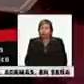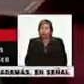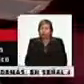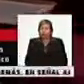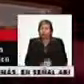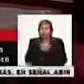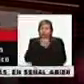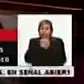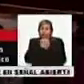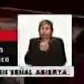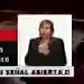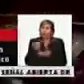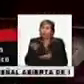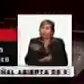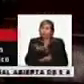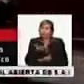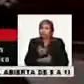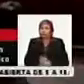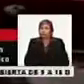Compañero